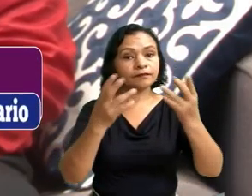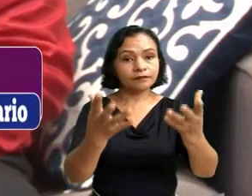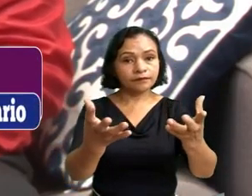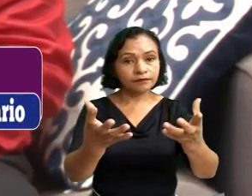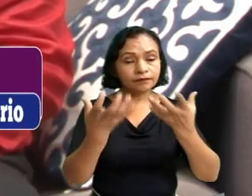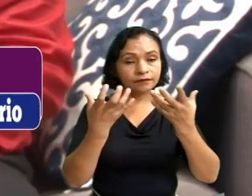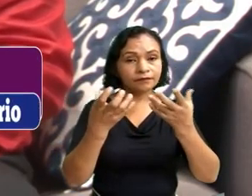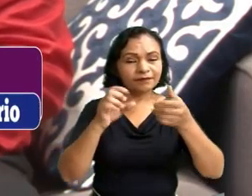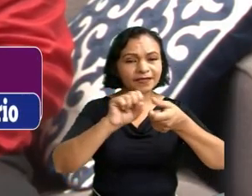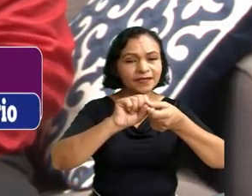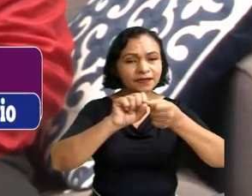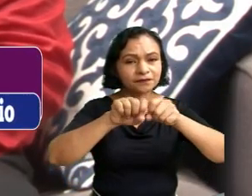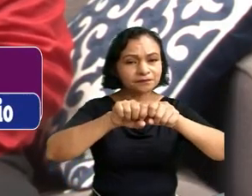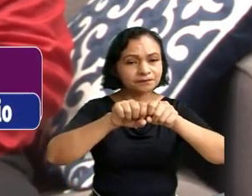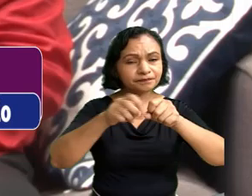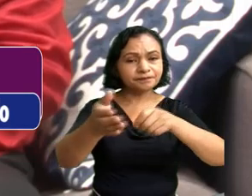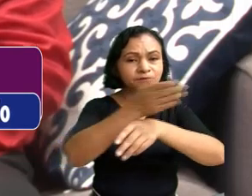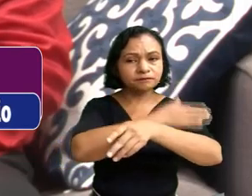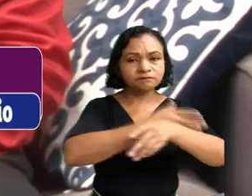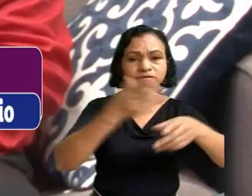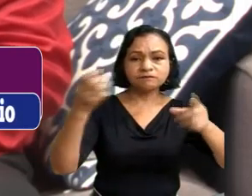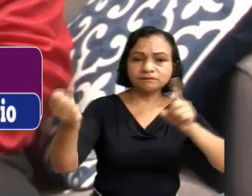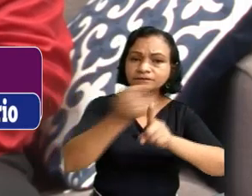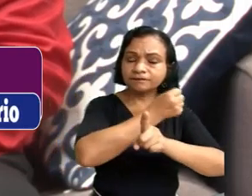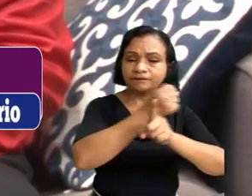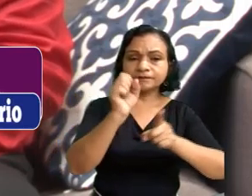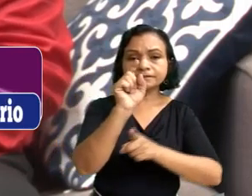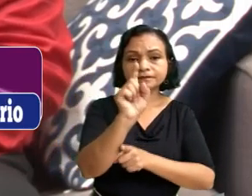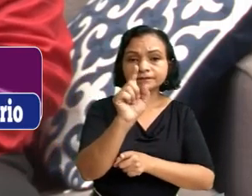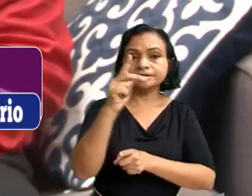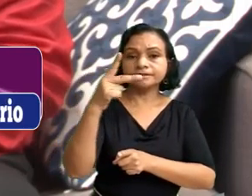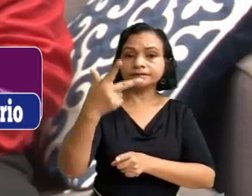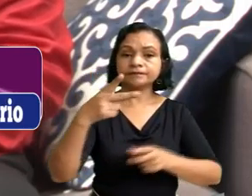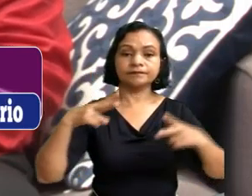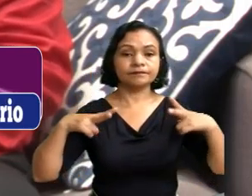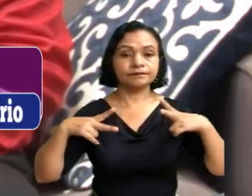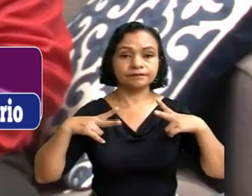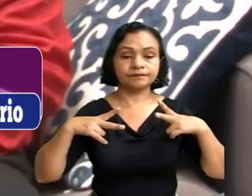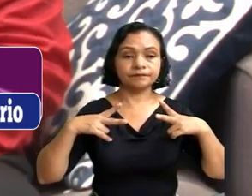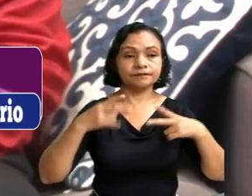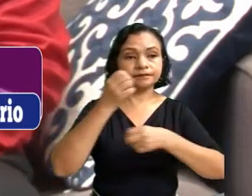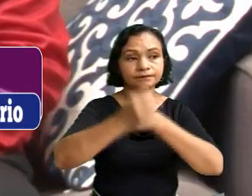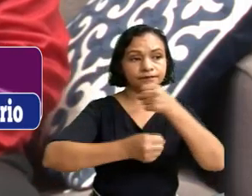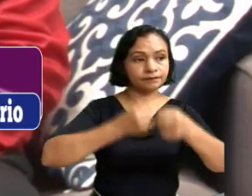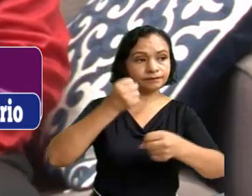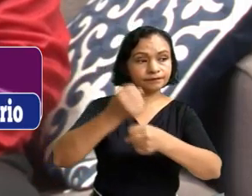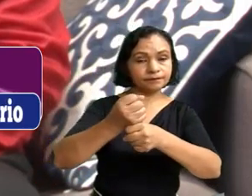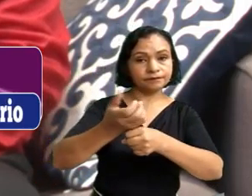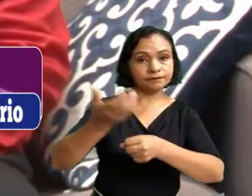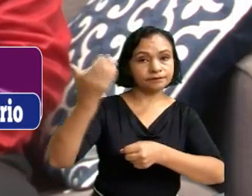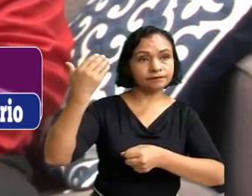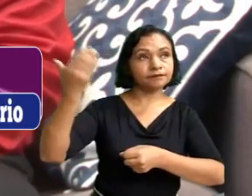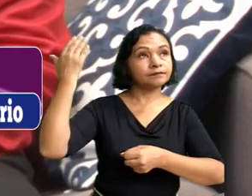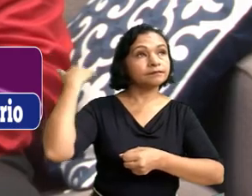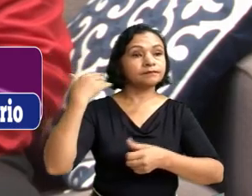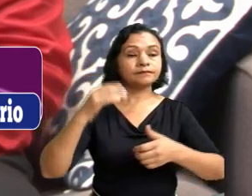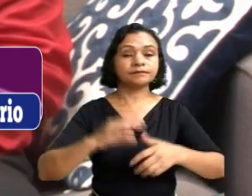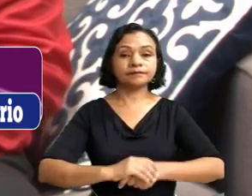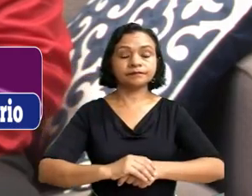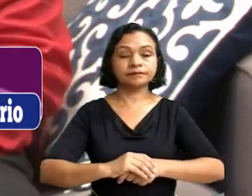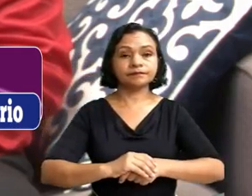con el intentona golpista del 18 de abril del año pasado dónde